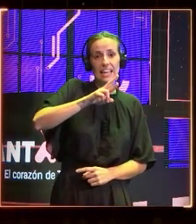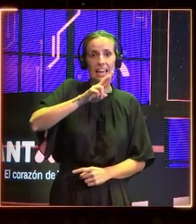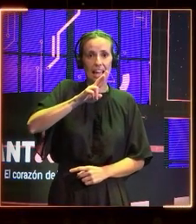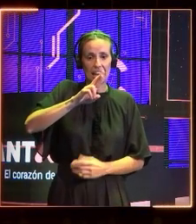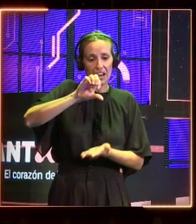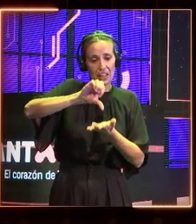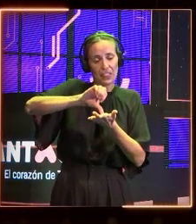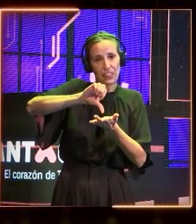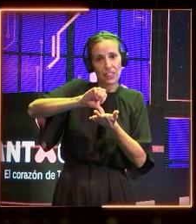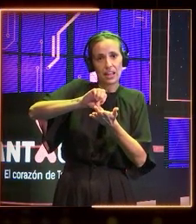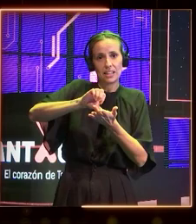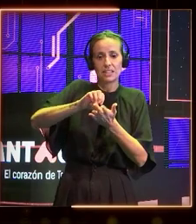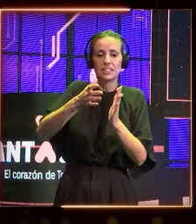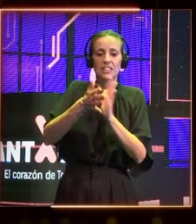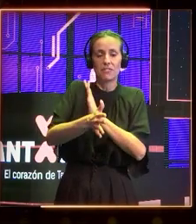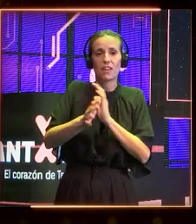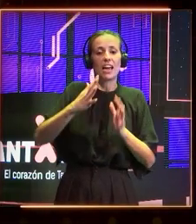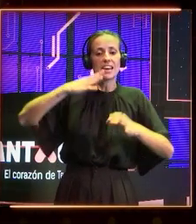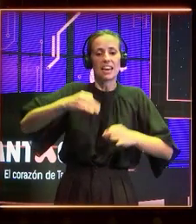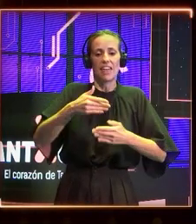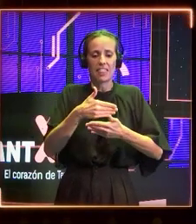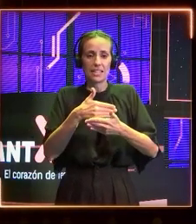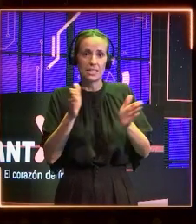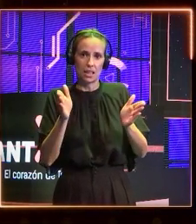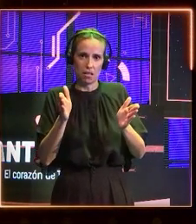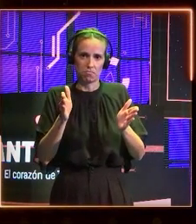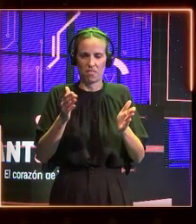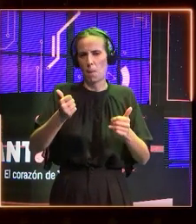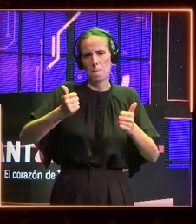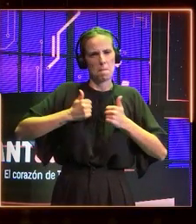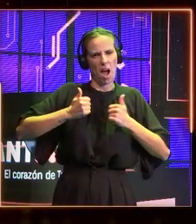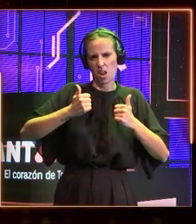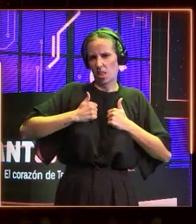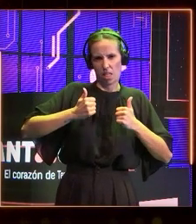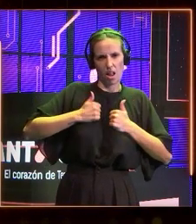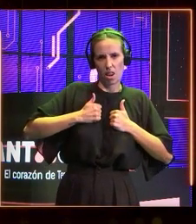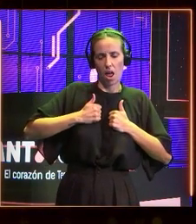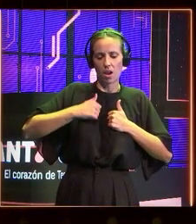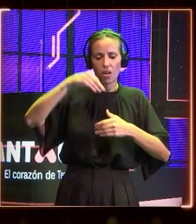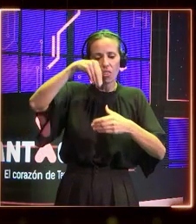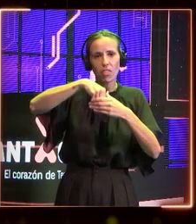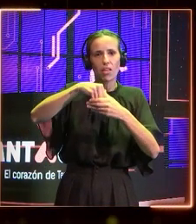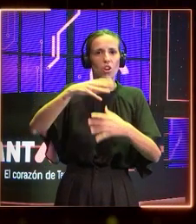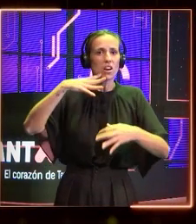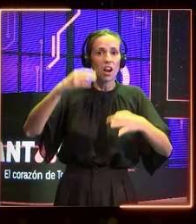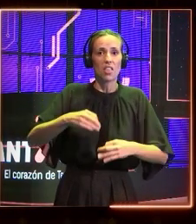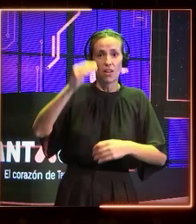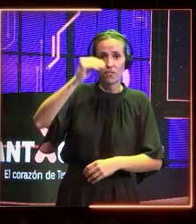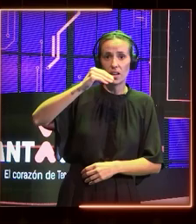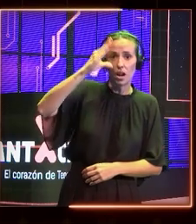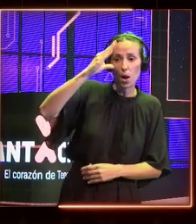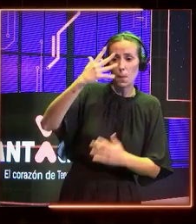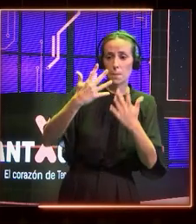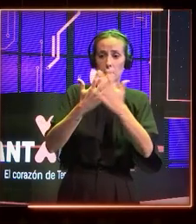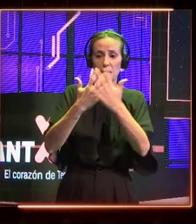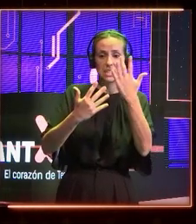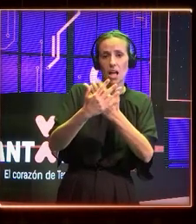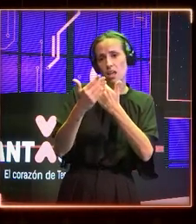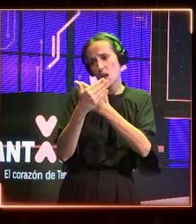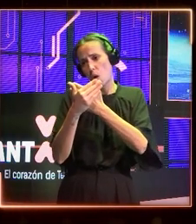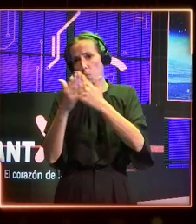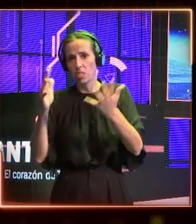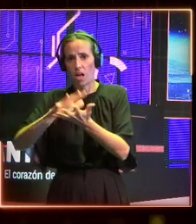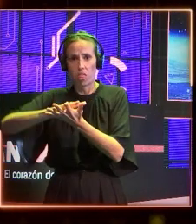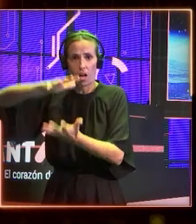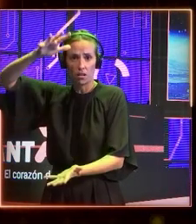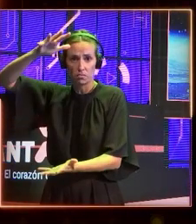central corresponde a realidad extendida que es un término marketingo que englobaba la realidad virtual la realidad mixta y la realidad aumentada si